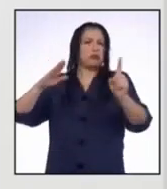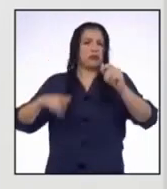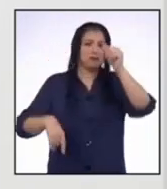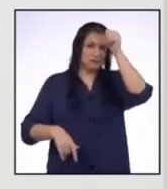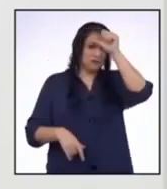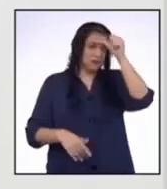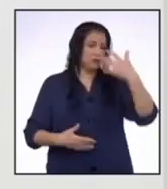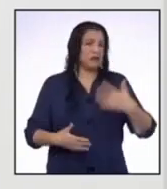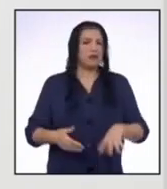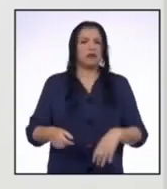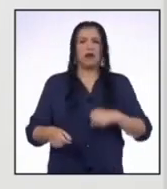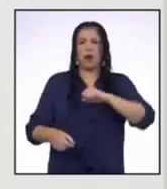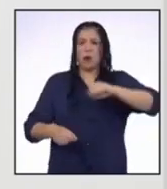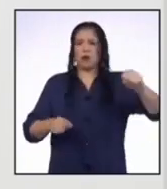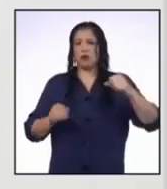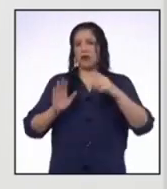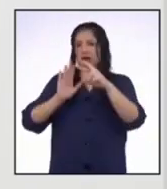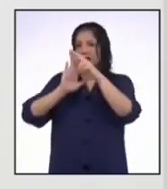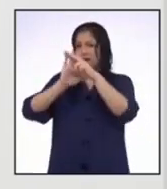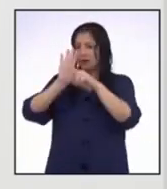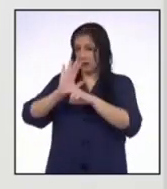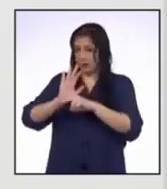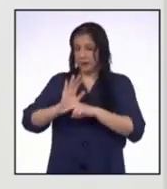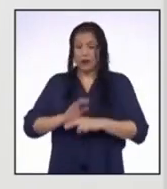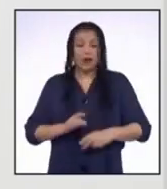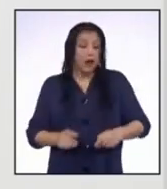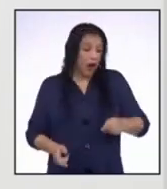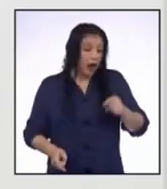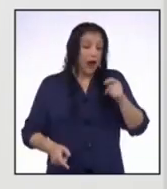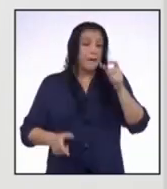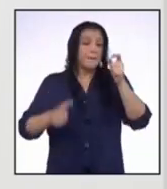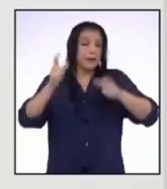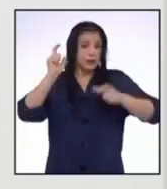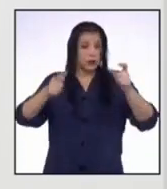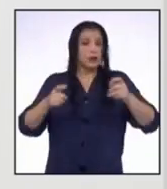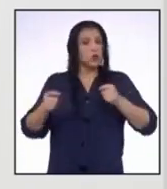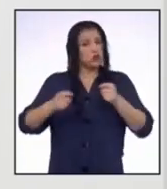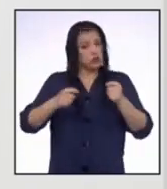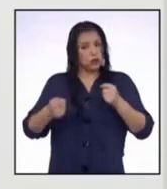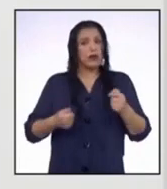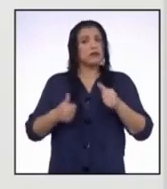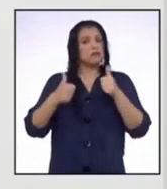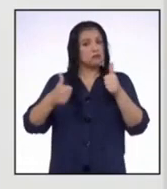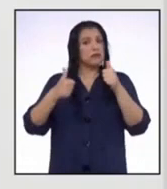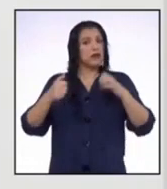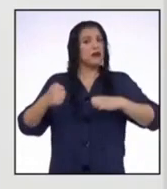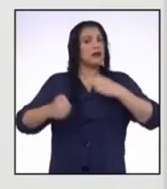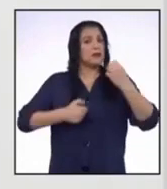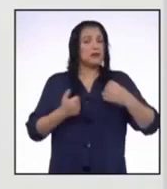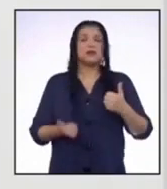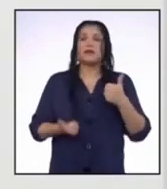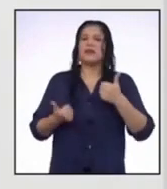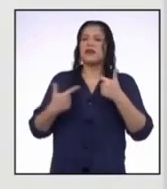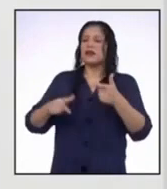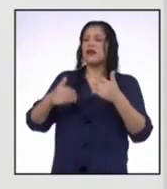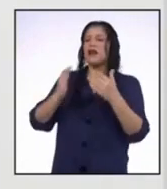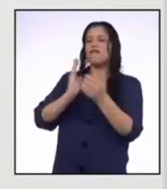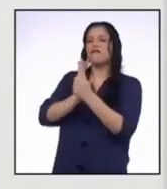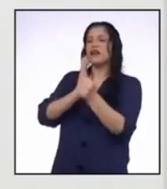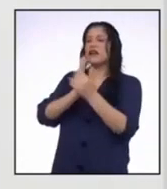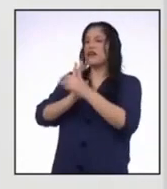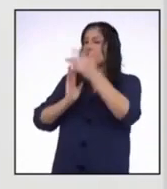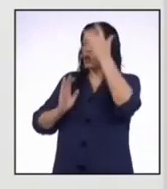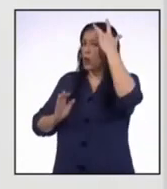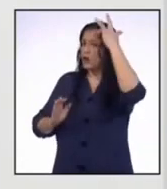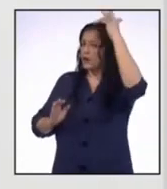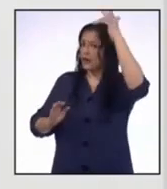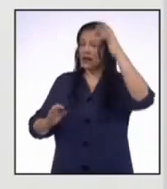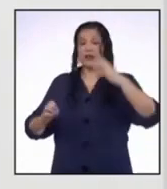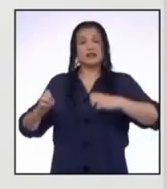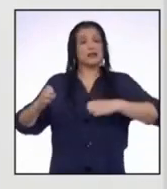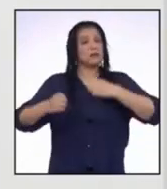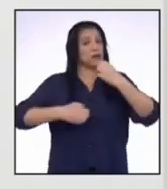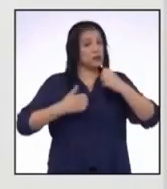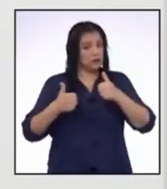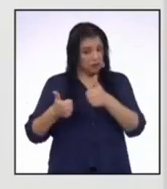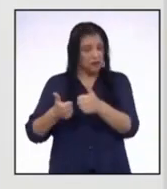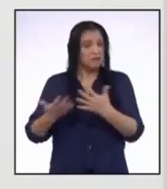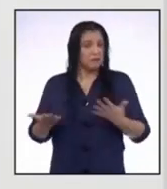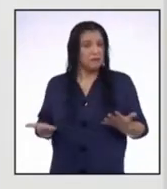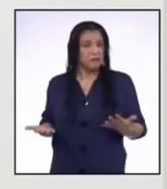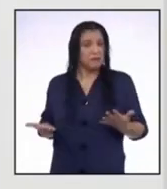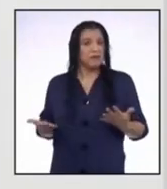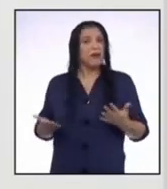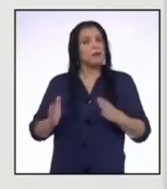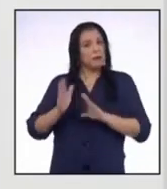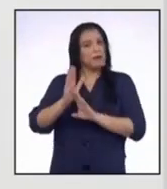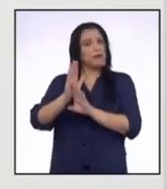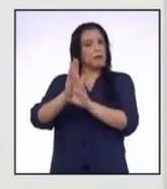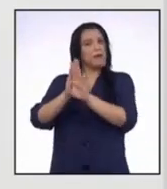reglas. Las personas que manejaron mejor esa emoción tienen la competencia o inteligencia emocional